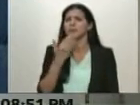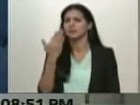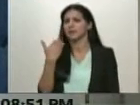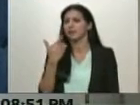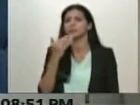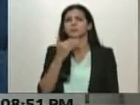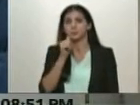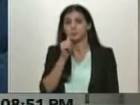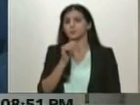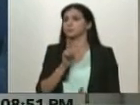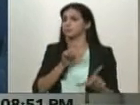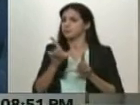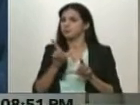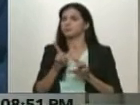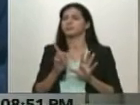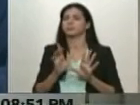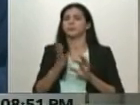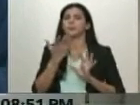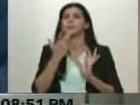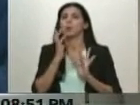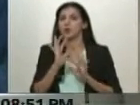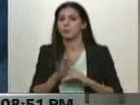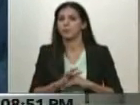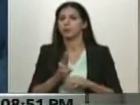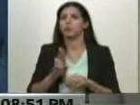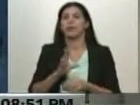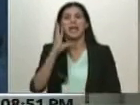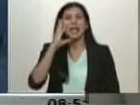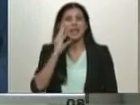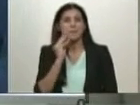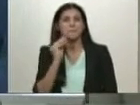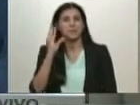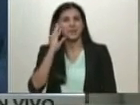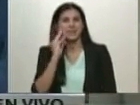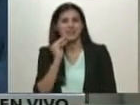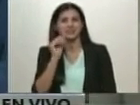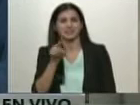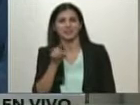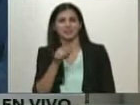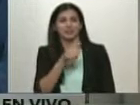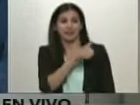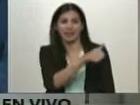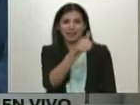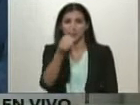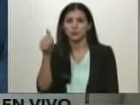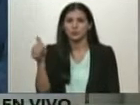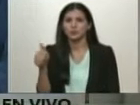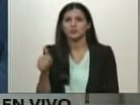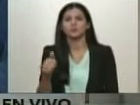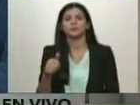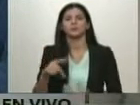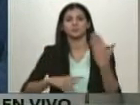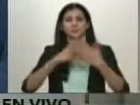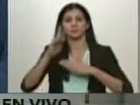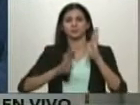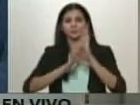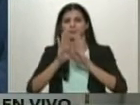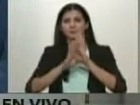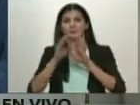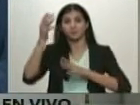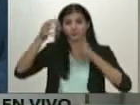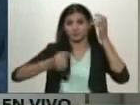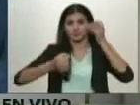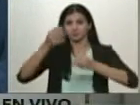fueron adelantadas, por ejemplo, como usar la experiencia y activar toda la capacidad del Programa Integral de Desarrollo Lácteo,